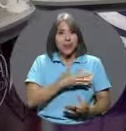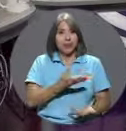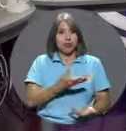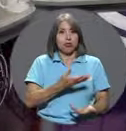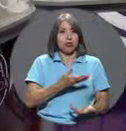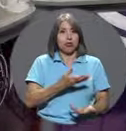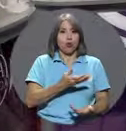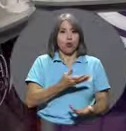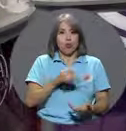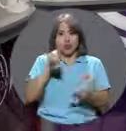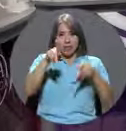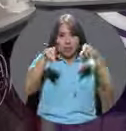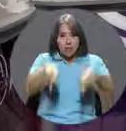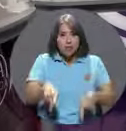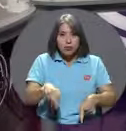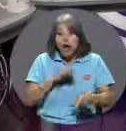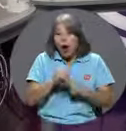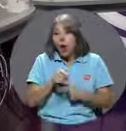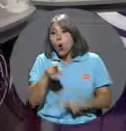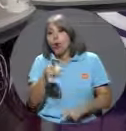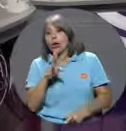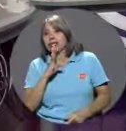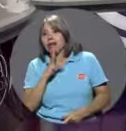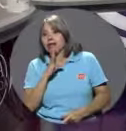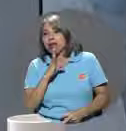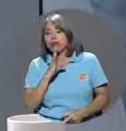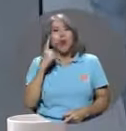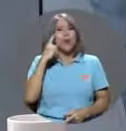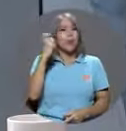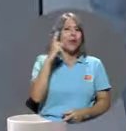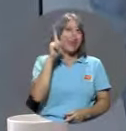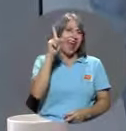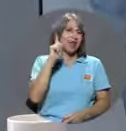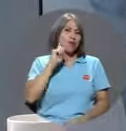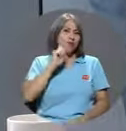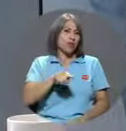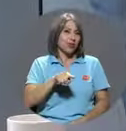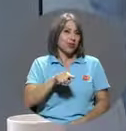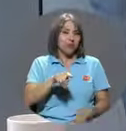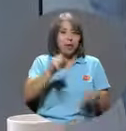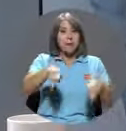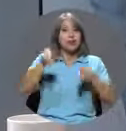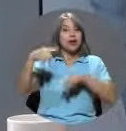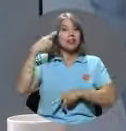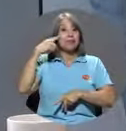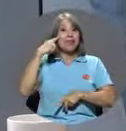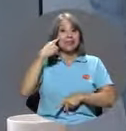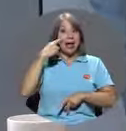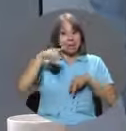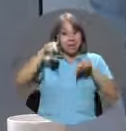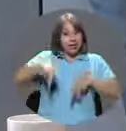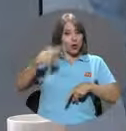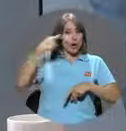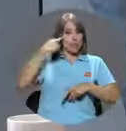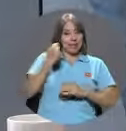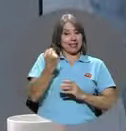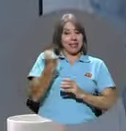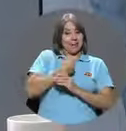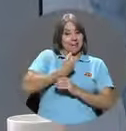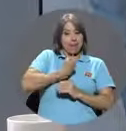al comportamiento, a lo que está verbalizando alguna persona. Porque uno de los principales mitos que hay en la población es que el suicida